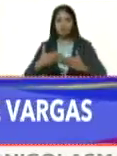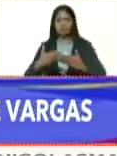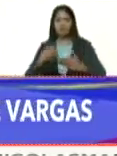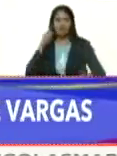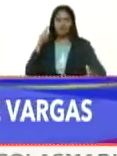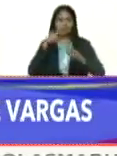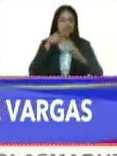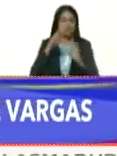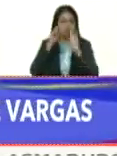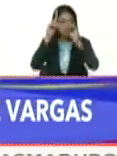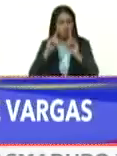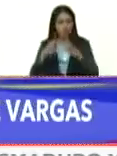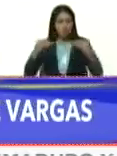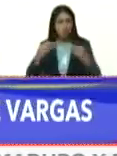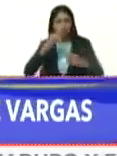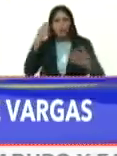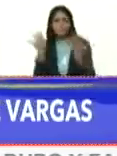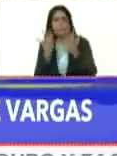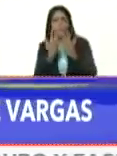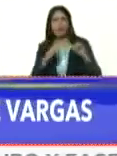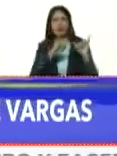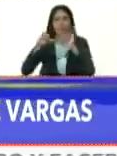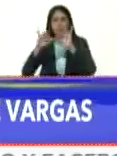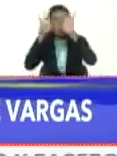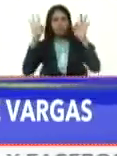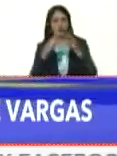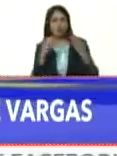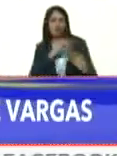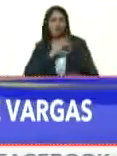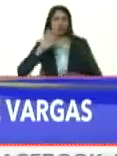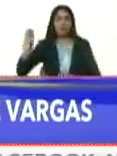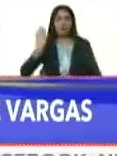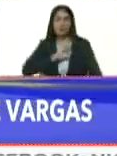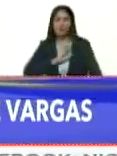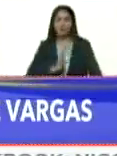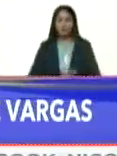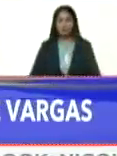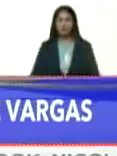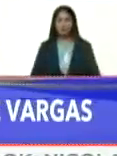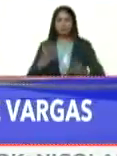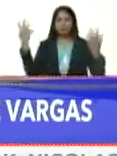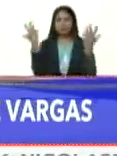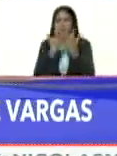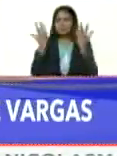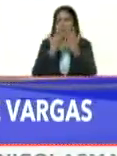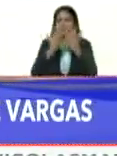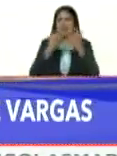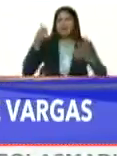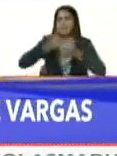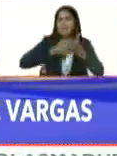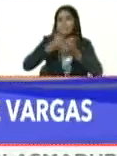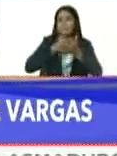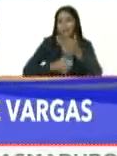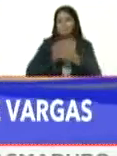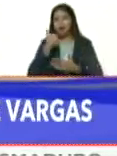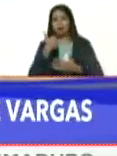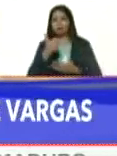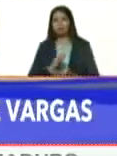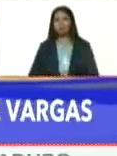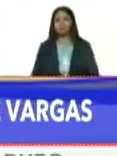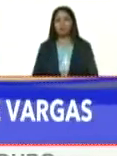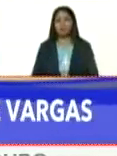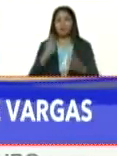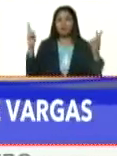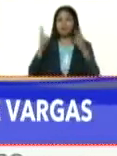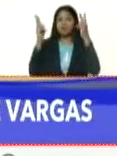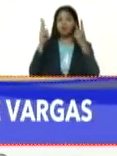destino de aquella batalla y le entrega el destino de nuestra patria en guerra, en batalla y en